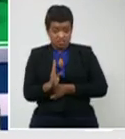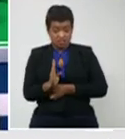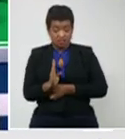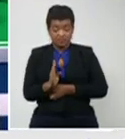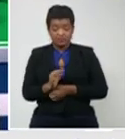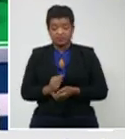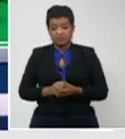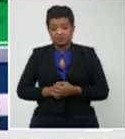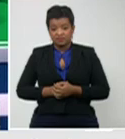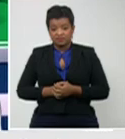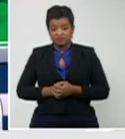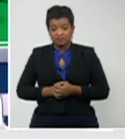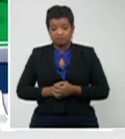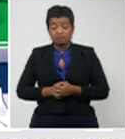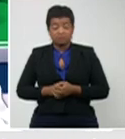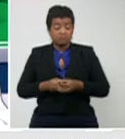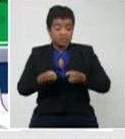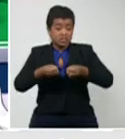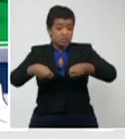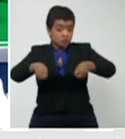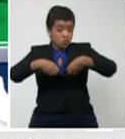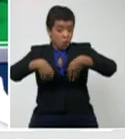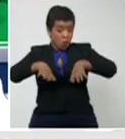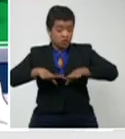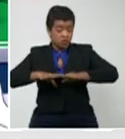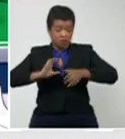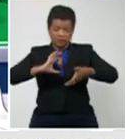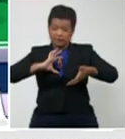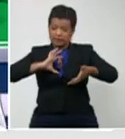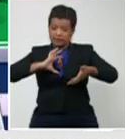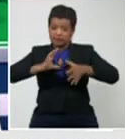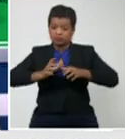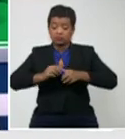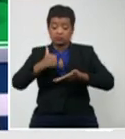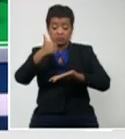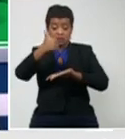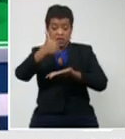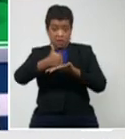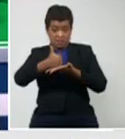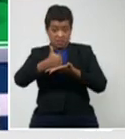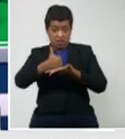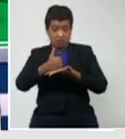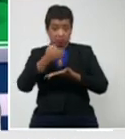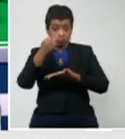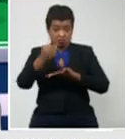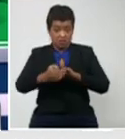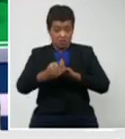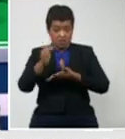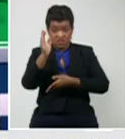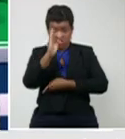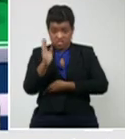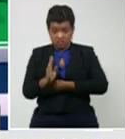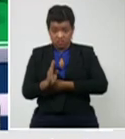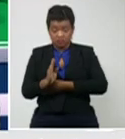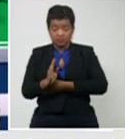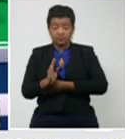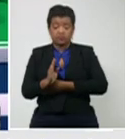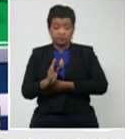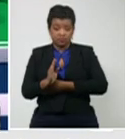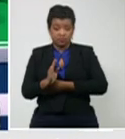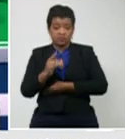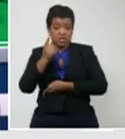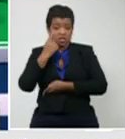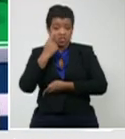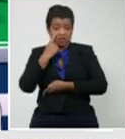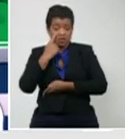con una situación muy compleja. Manaus, la capital del Amazonas, pues realmente